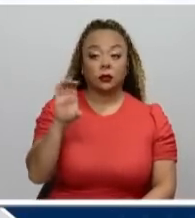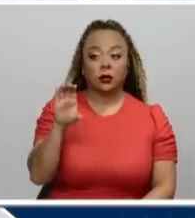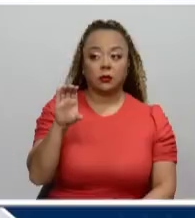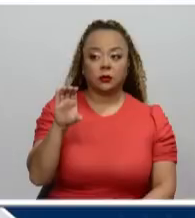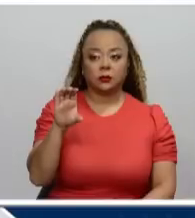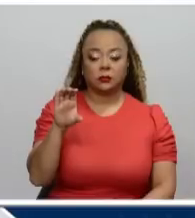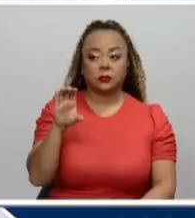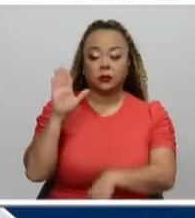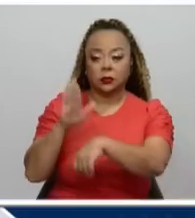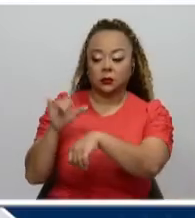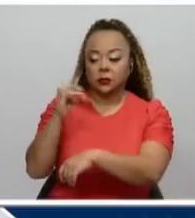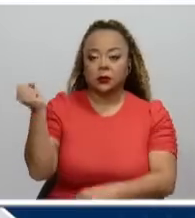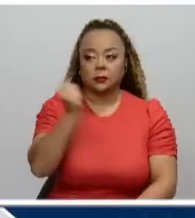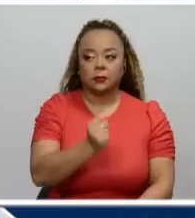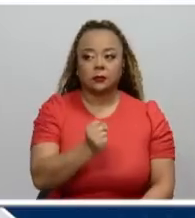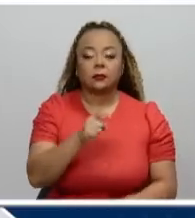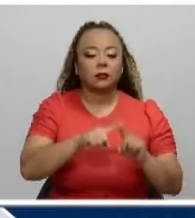lo llamaron